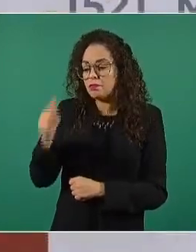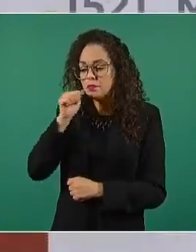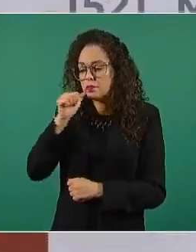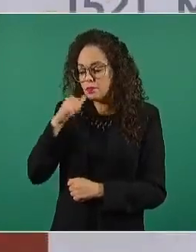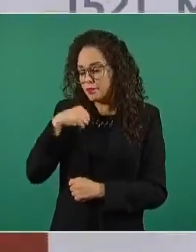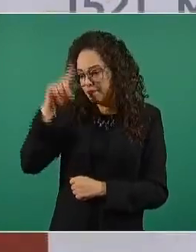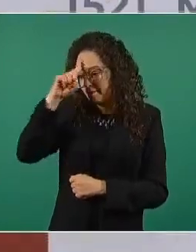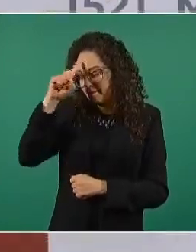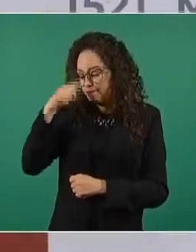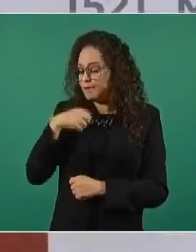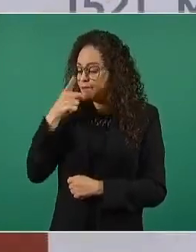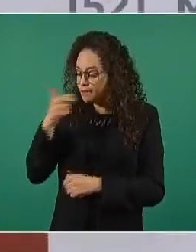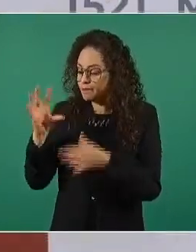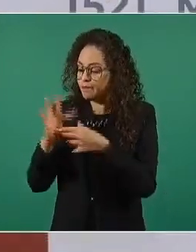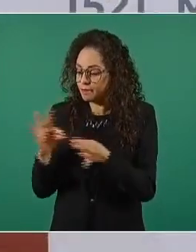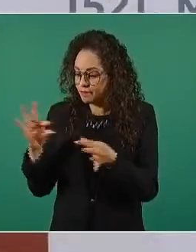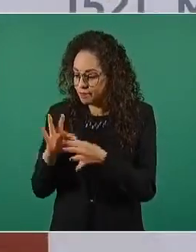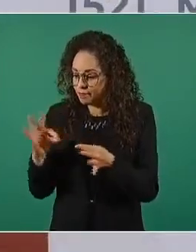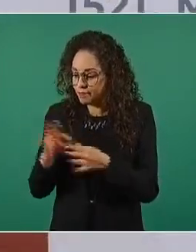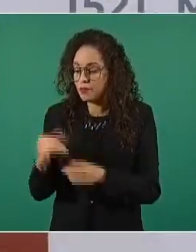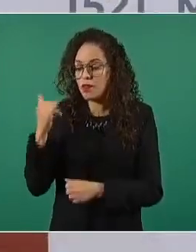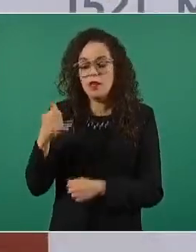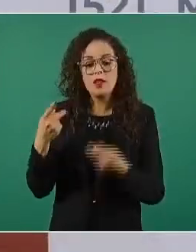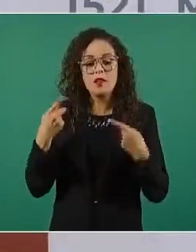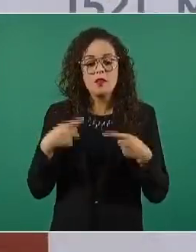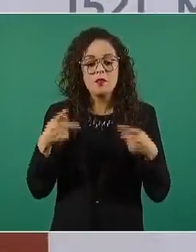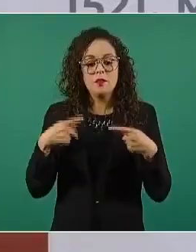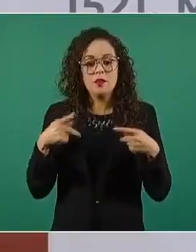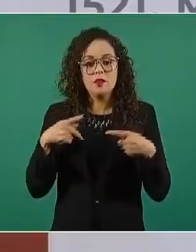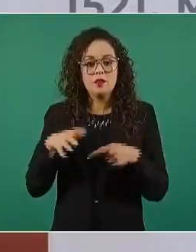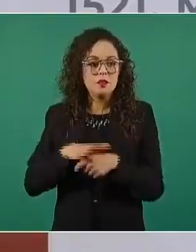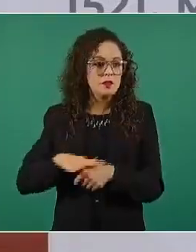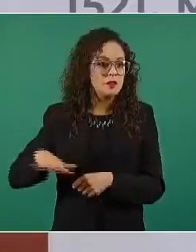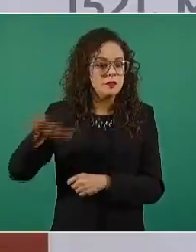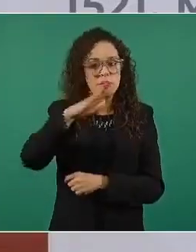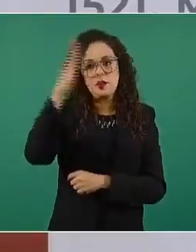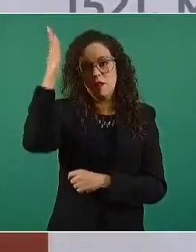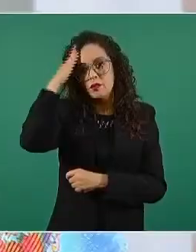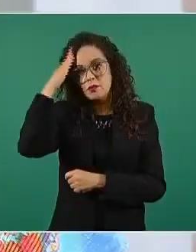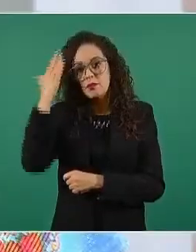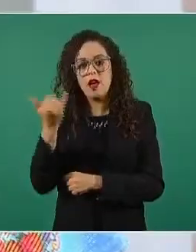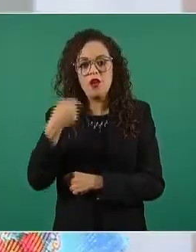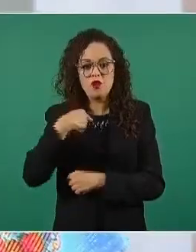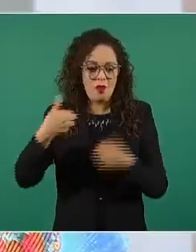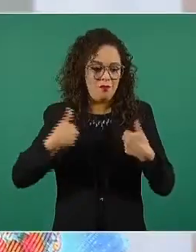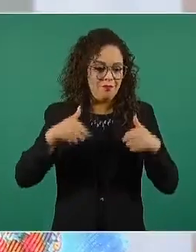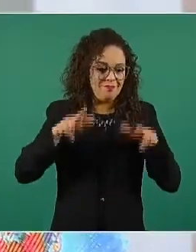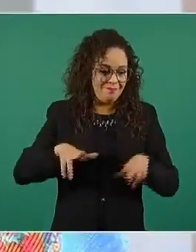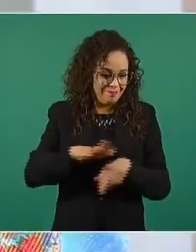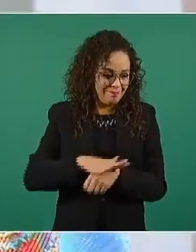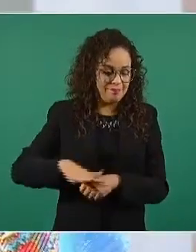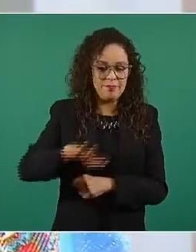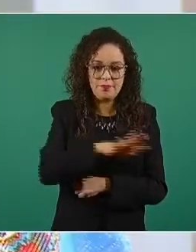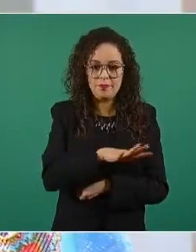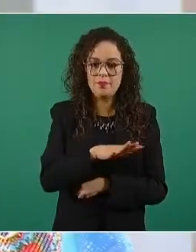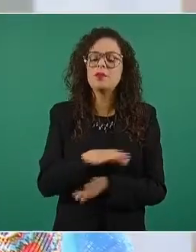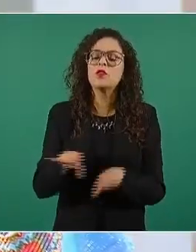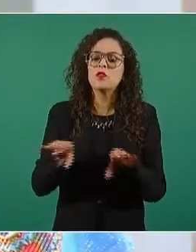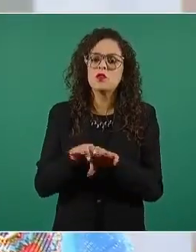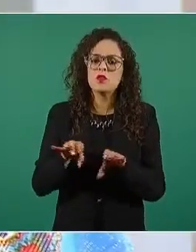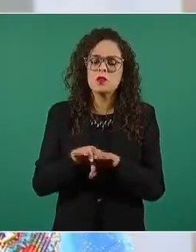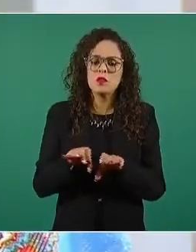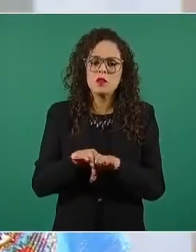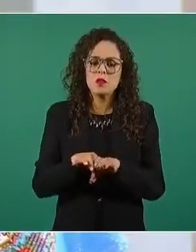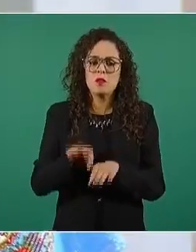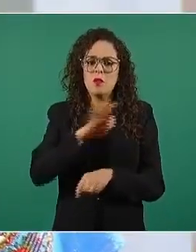las personas que represento y a los líderes tribales que nuestro éxito, prosperity, nuestra